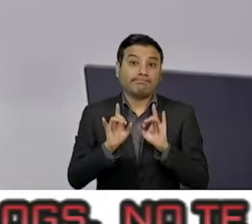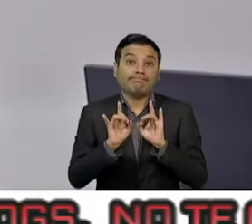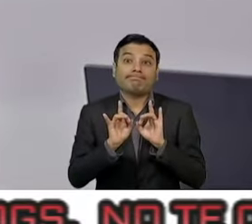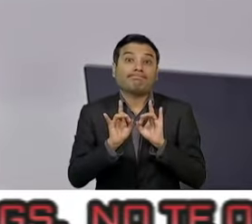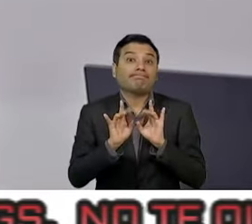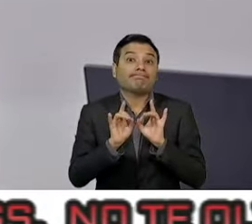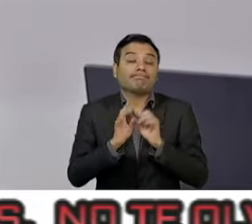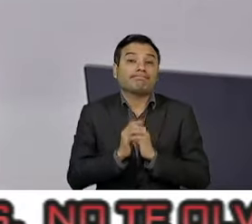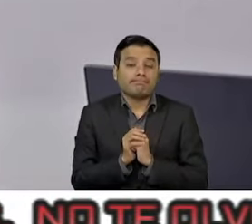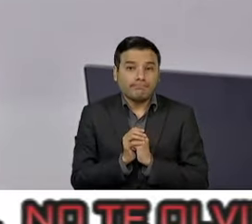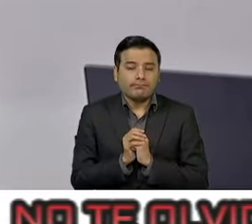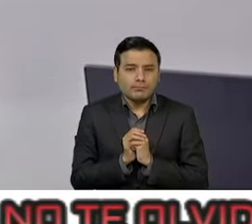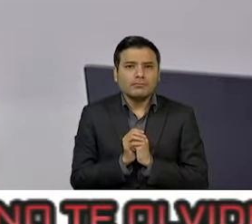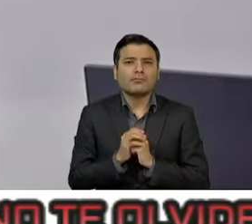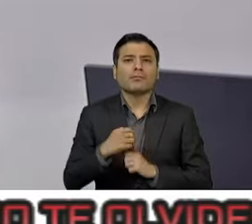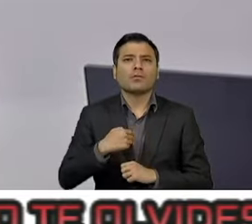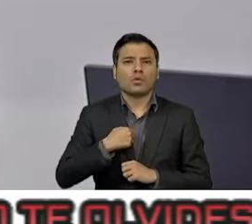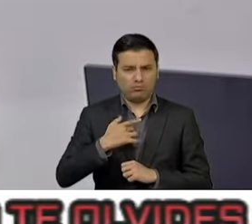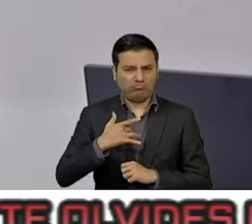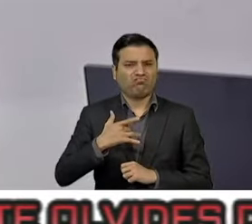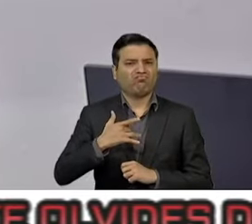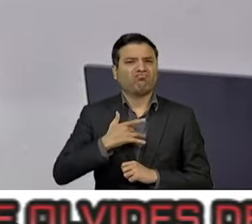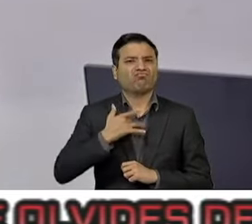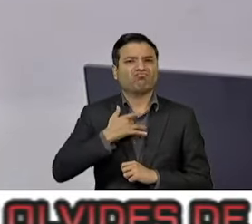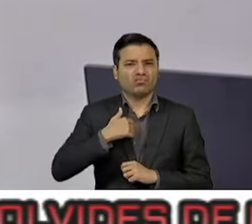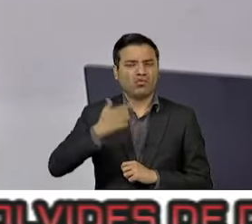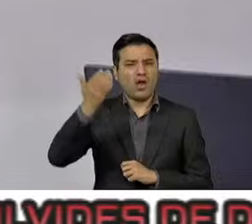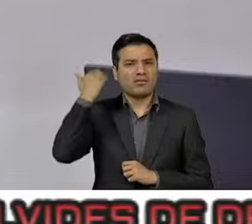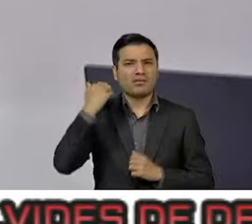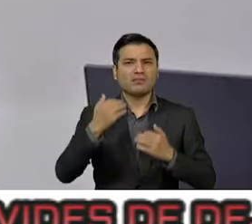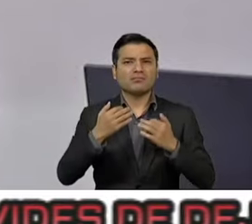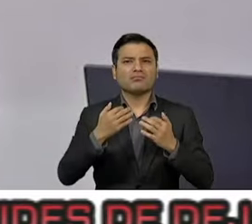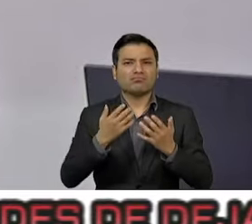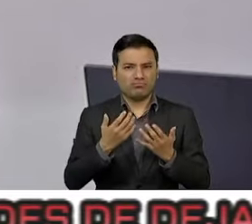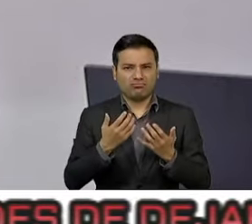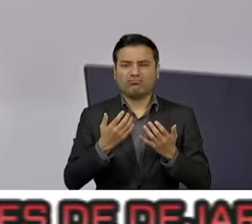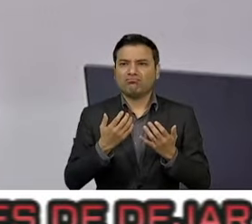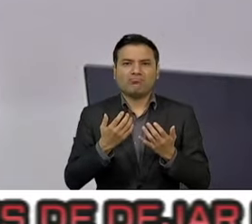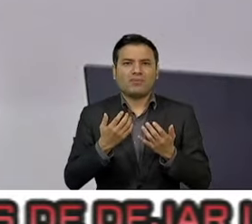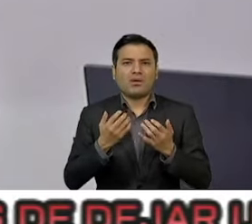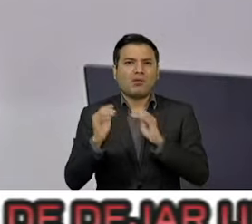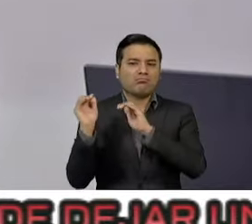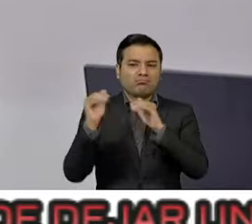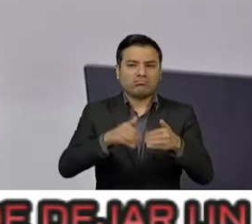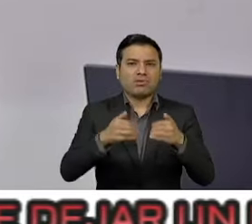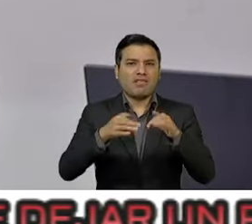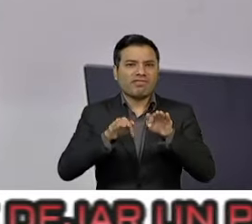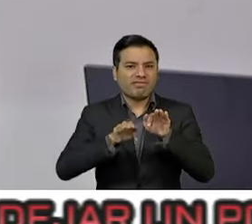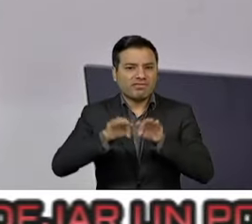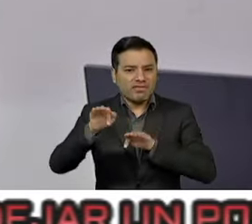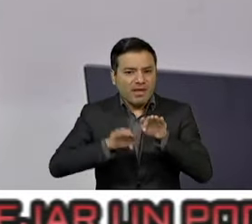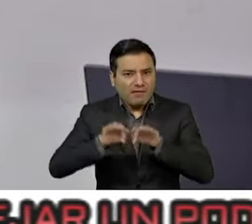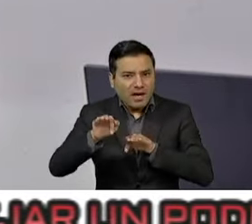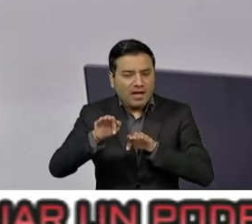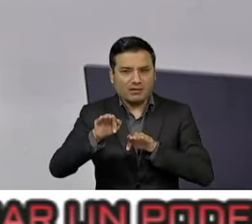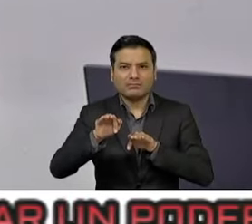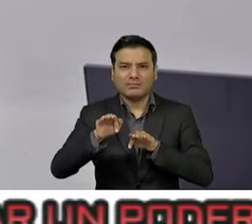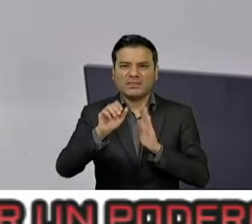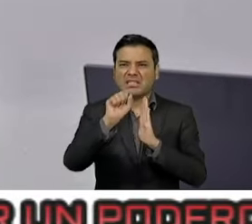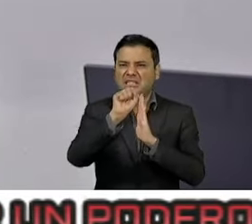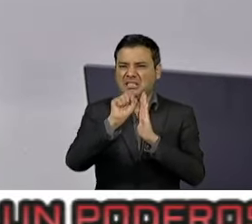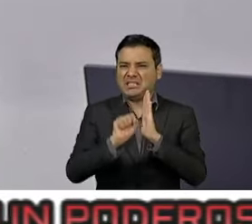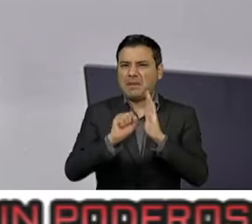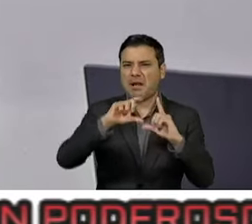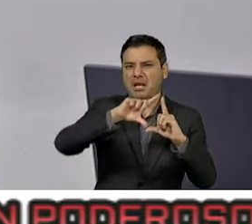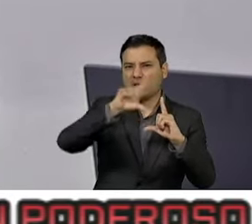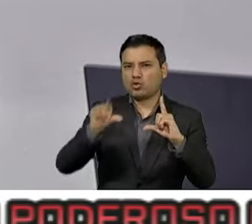me considero parte integrante del cuerpo de funcionarios que nacimos, hemos crecido y seguimos colaborando en el ahora Sistema